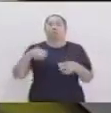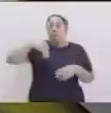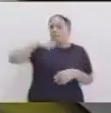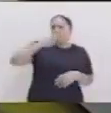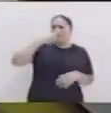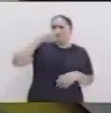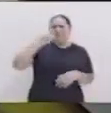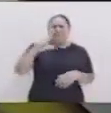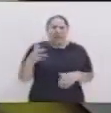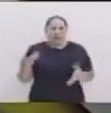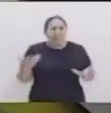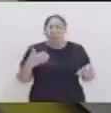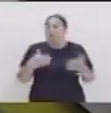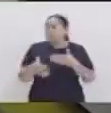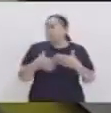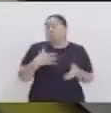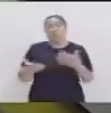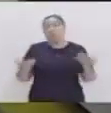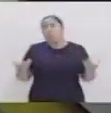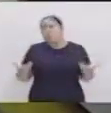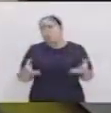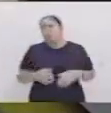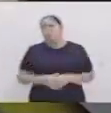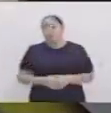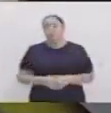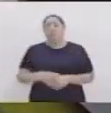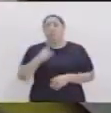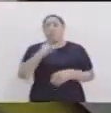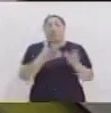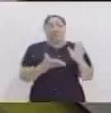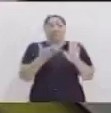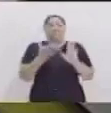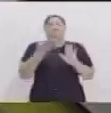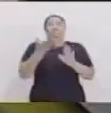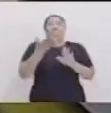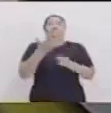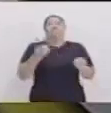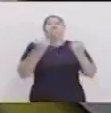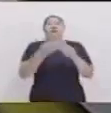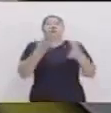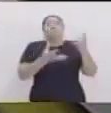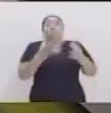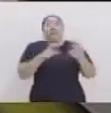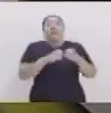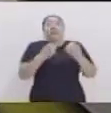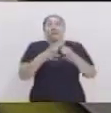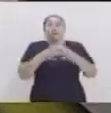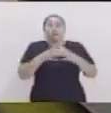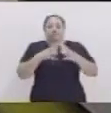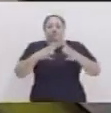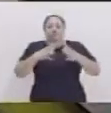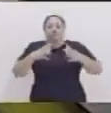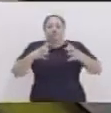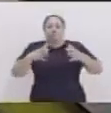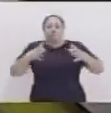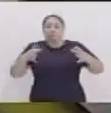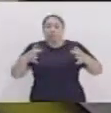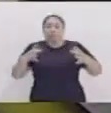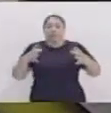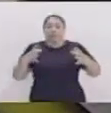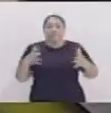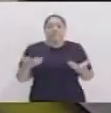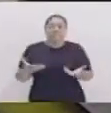hecho puede ser líquido, gas o un sólido, al aumentar la temperatura, este va a dilatarse, quiere decir que van a aumentar sus